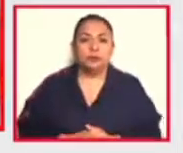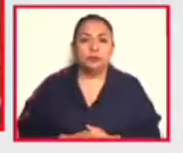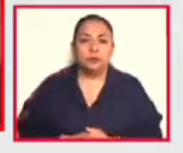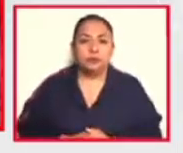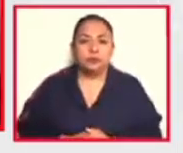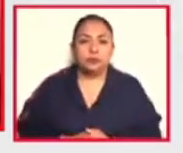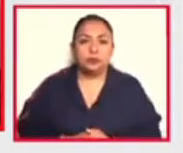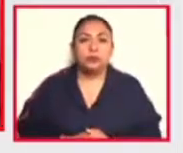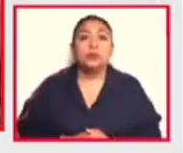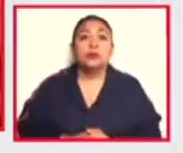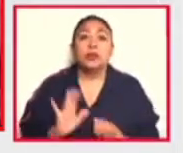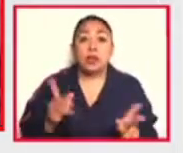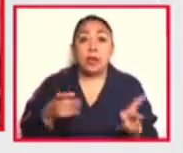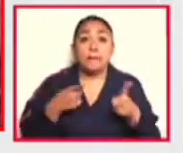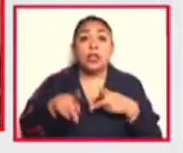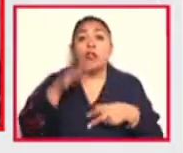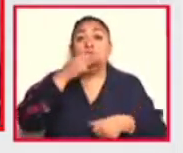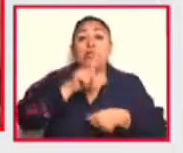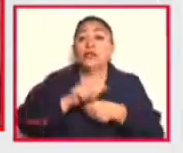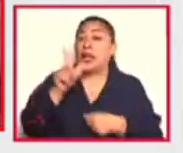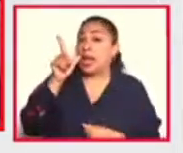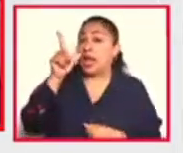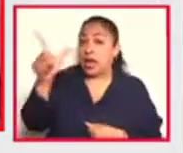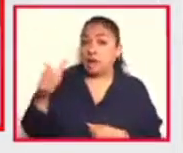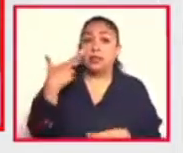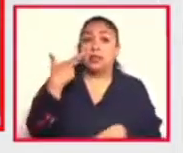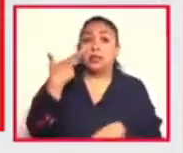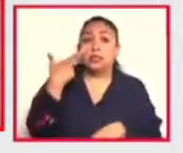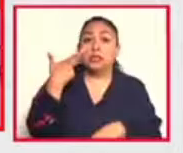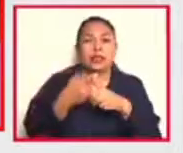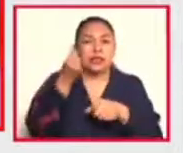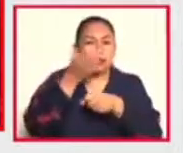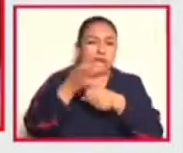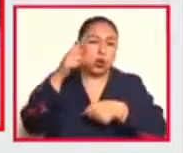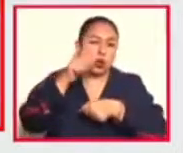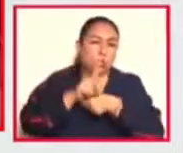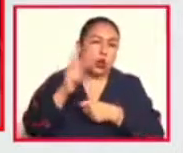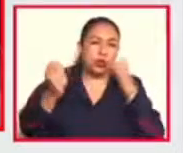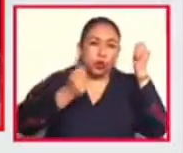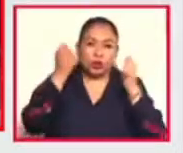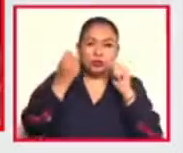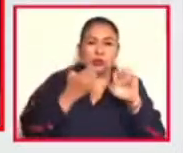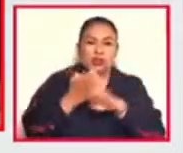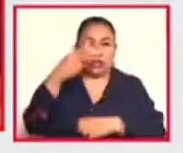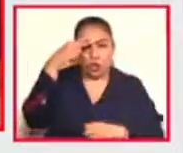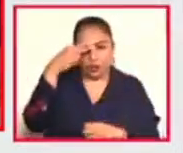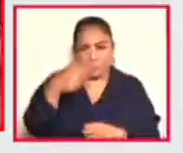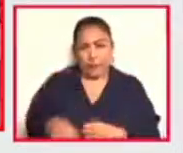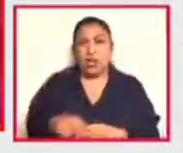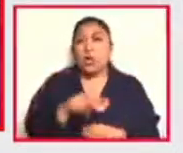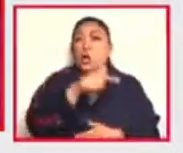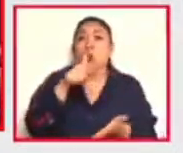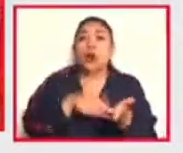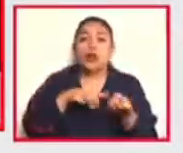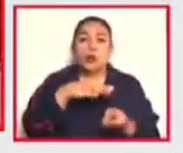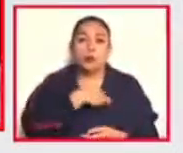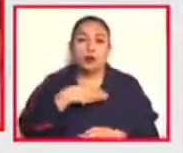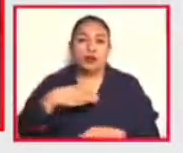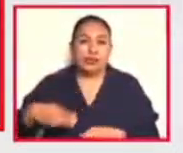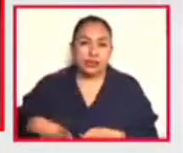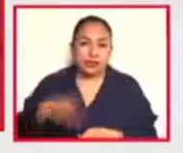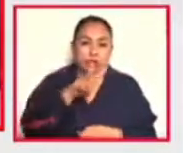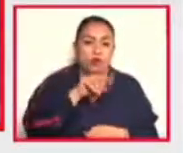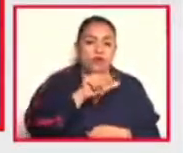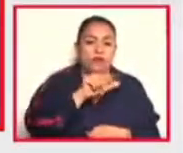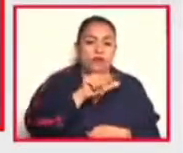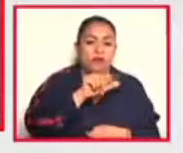Dio inicio el Festival de las Almas que organiza la Secretaría de Cultura y Turismo del Estado de México en el municipio de Valle de Bravo. Este